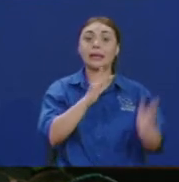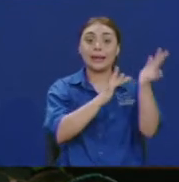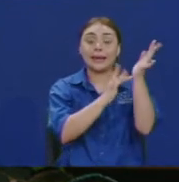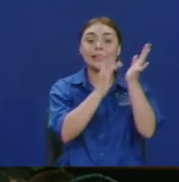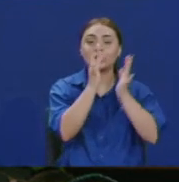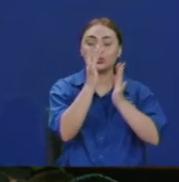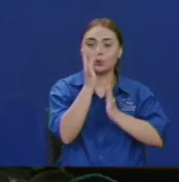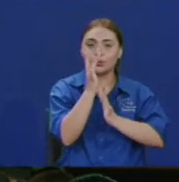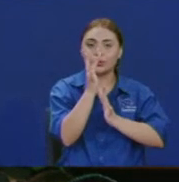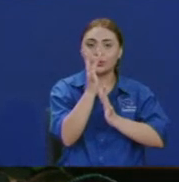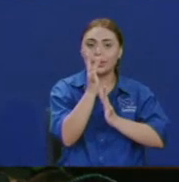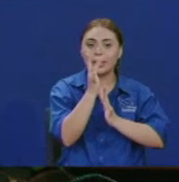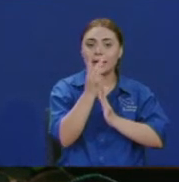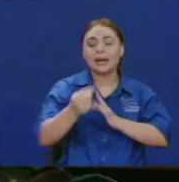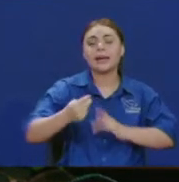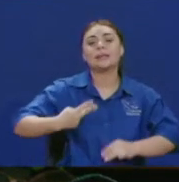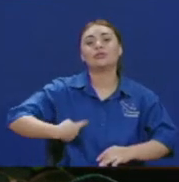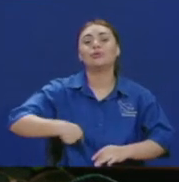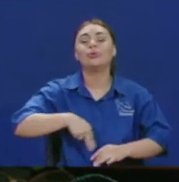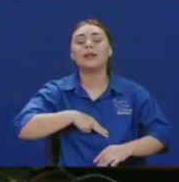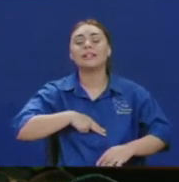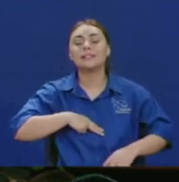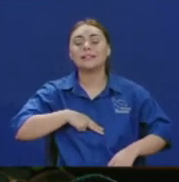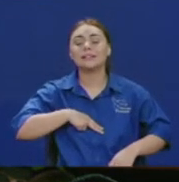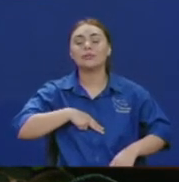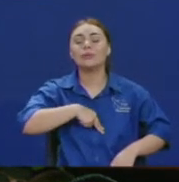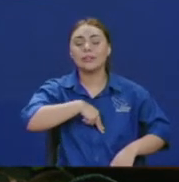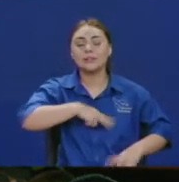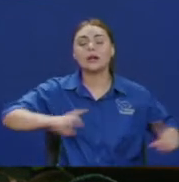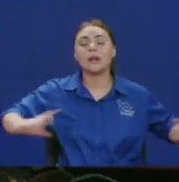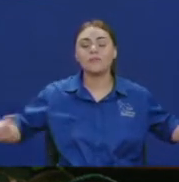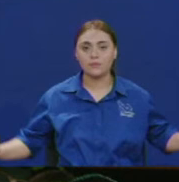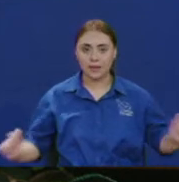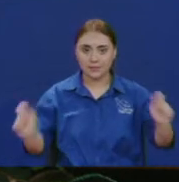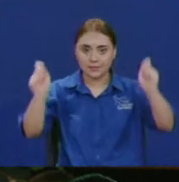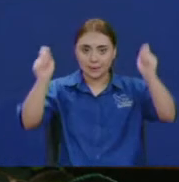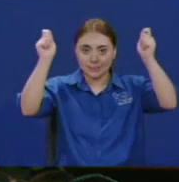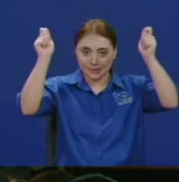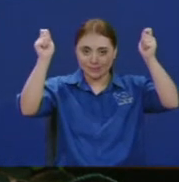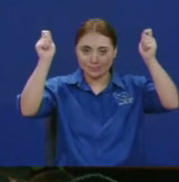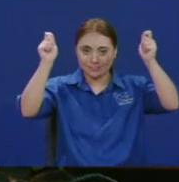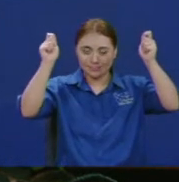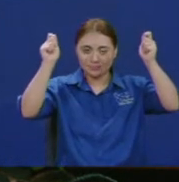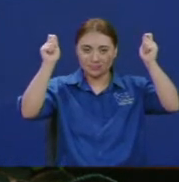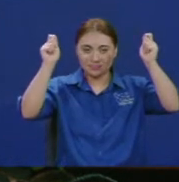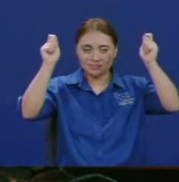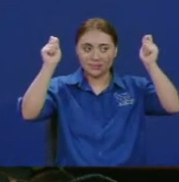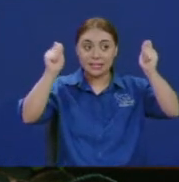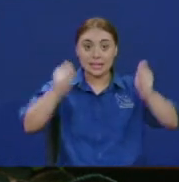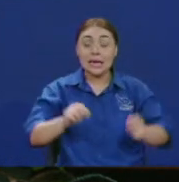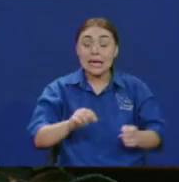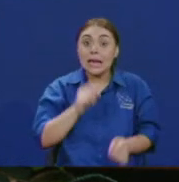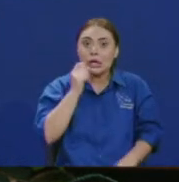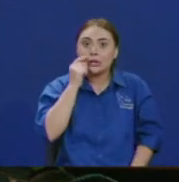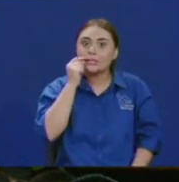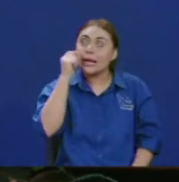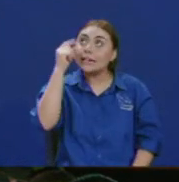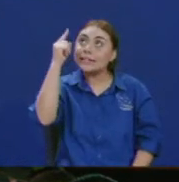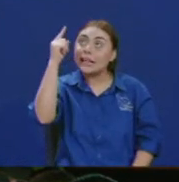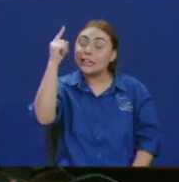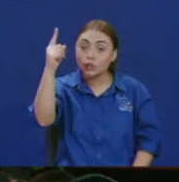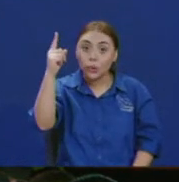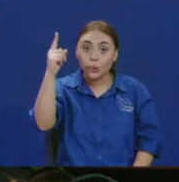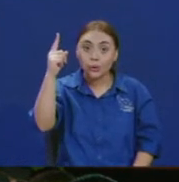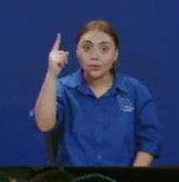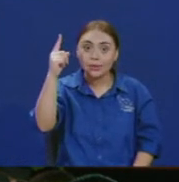ha sido sacrificado. Entonces cambió el Señor, y precisamente cambió en el día de la